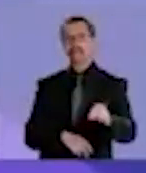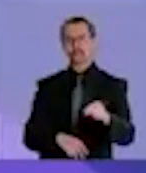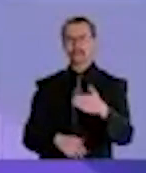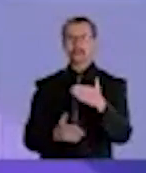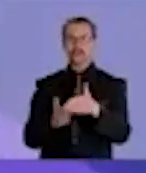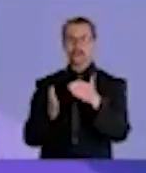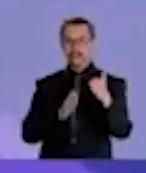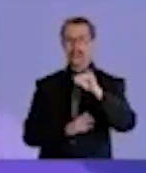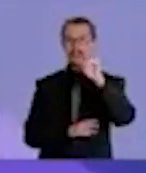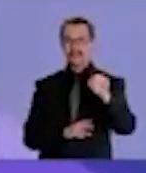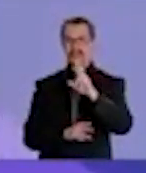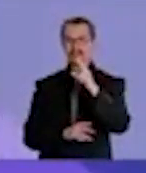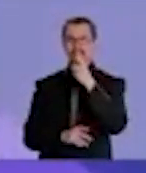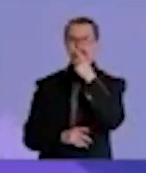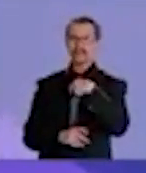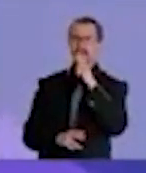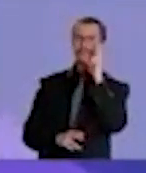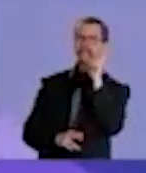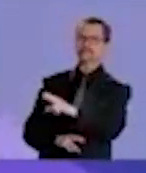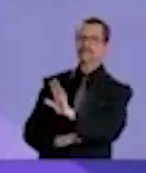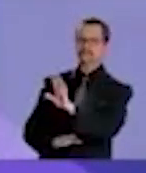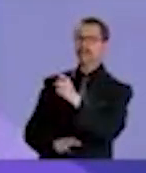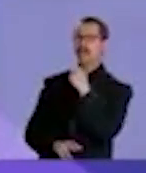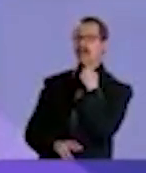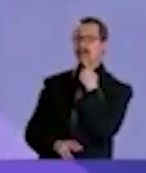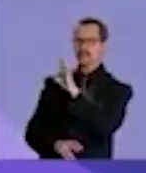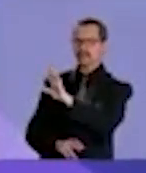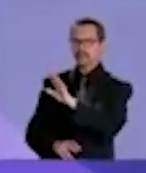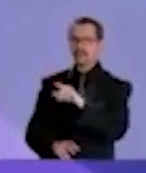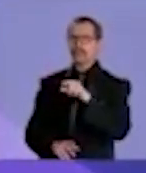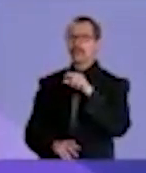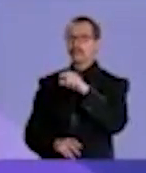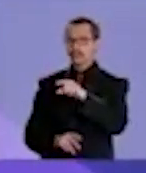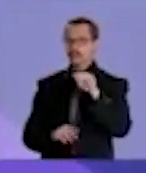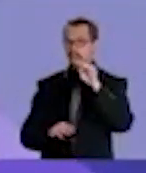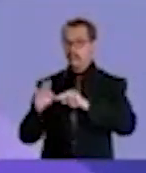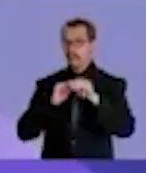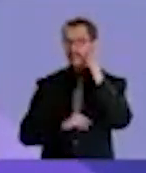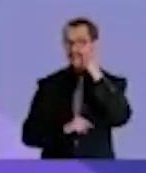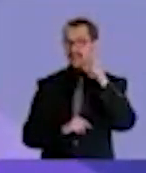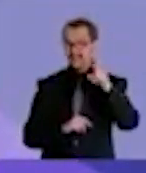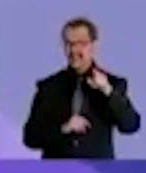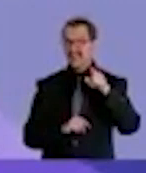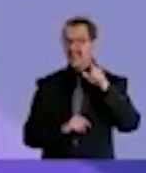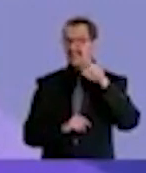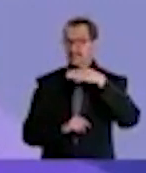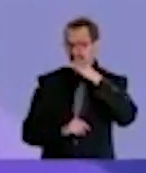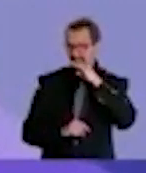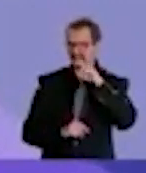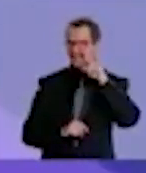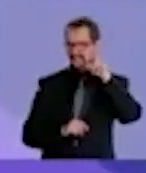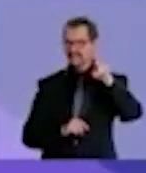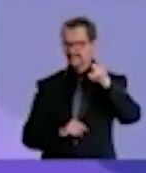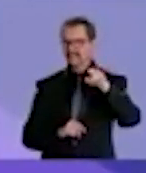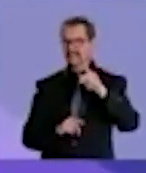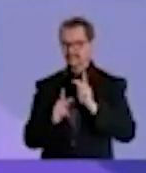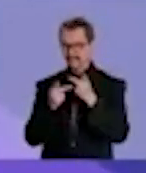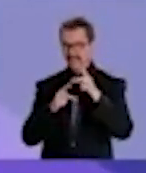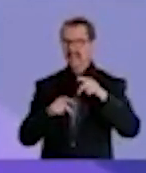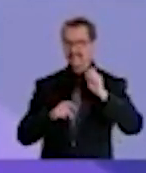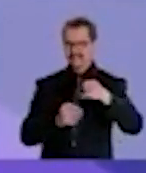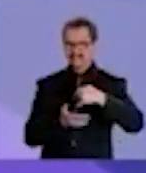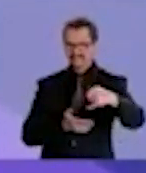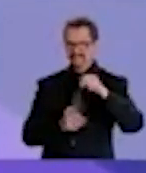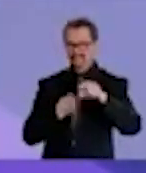sierra de guerrero no se siembra maíz perdón la sierra de guerrero tiene unas condiciones extraordinarias conozco las sierras